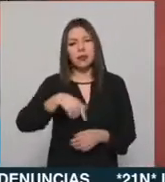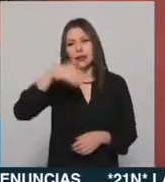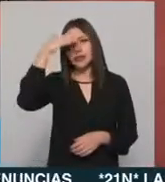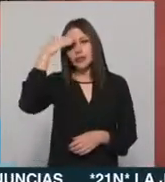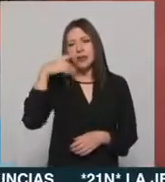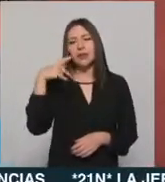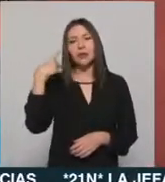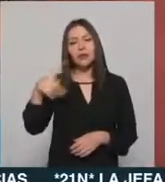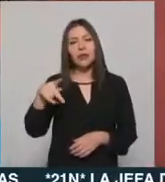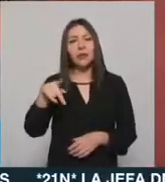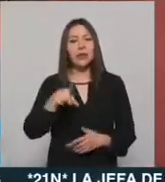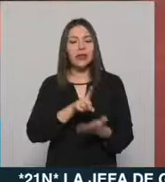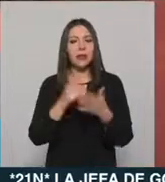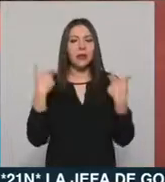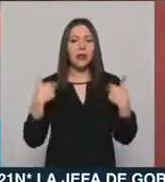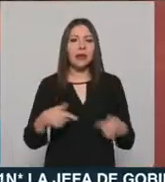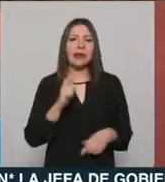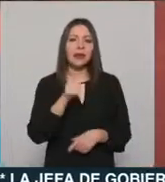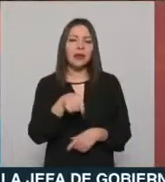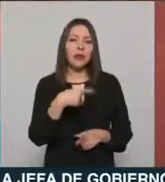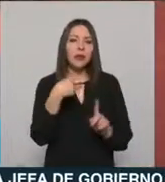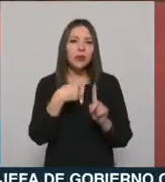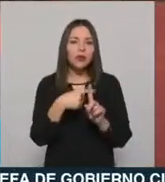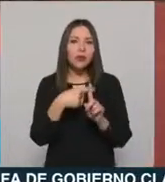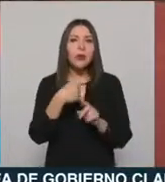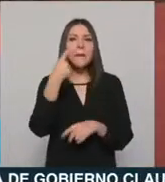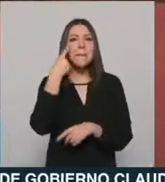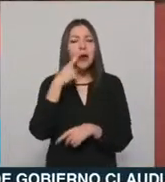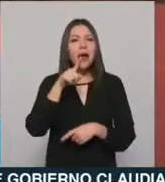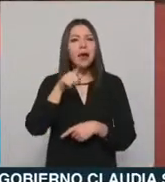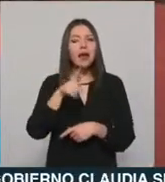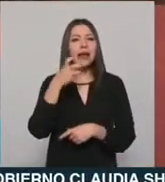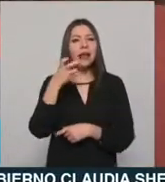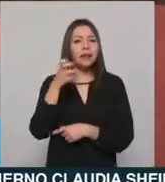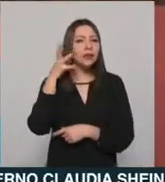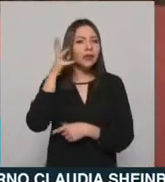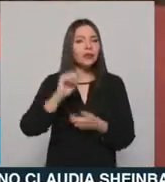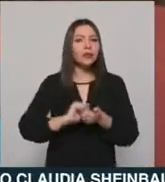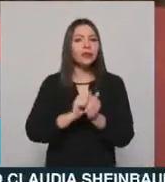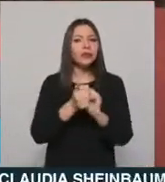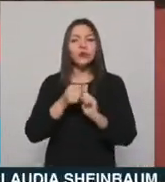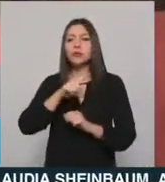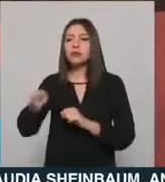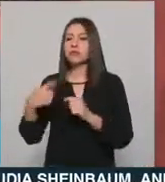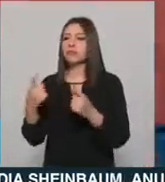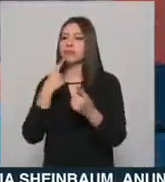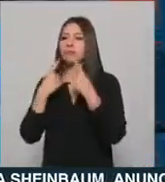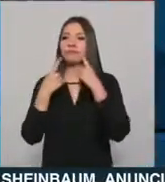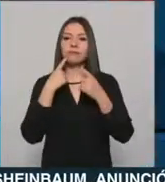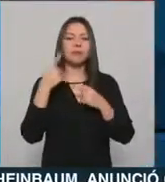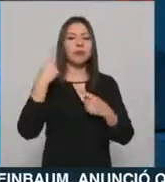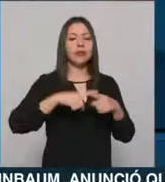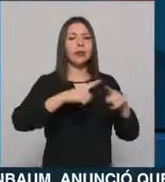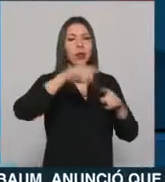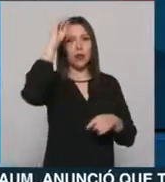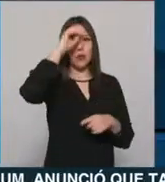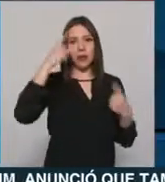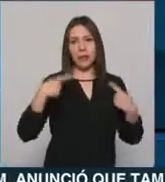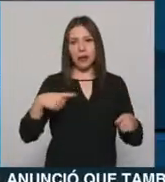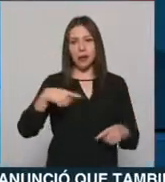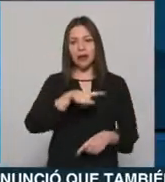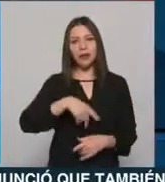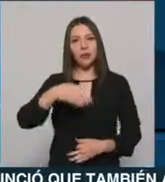acción afirmativa, lo que permite es traer al debate público, y eso se logró, el reconocimiento de que hay un